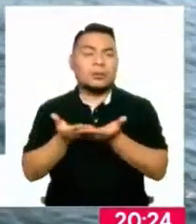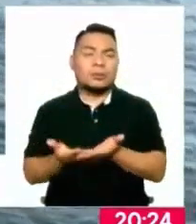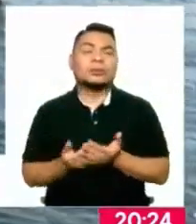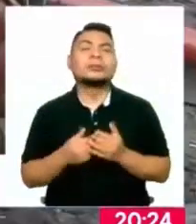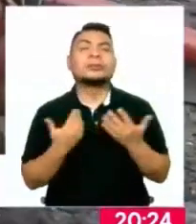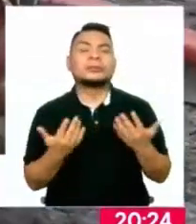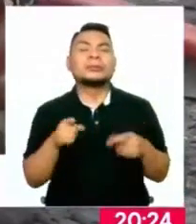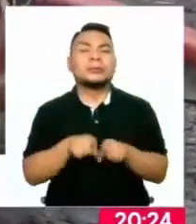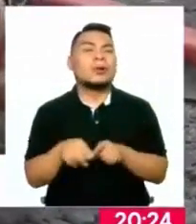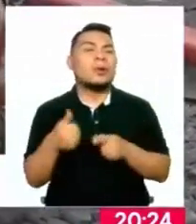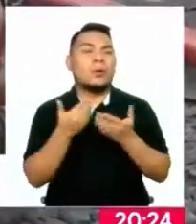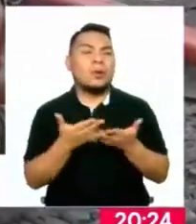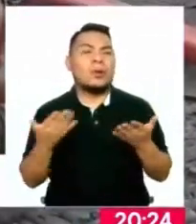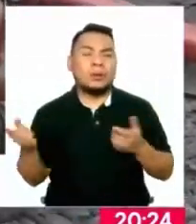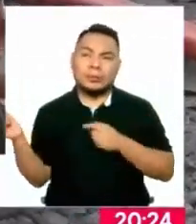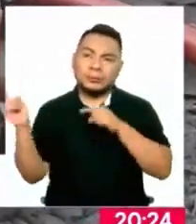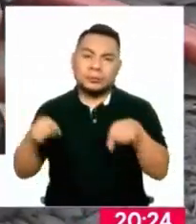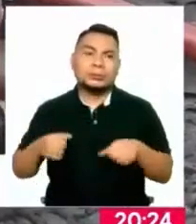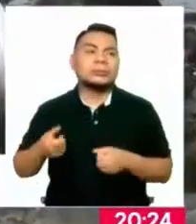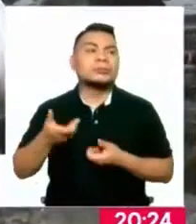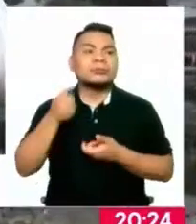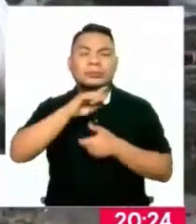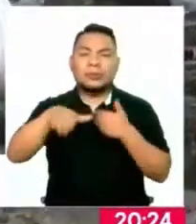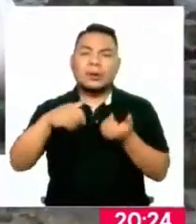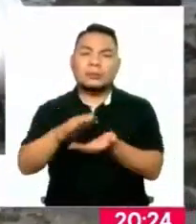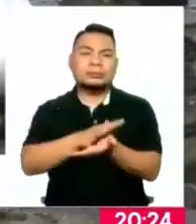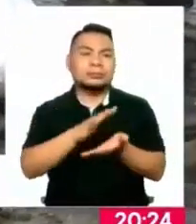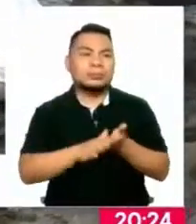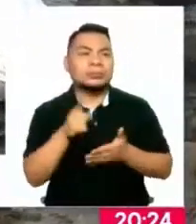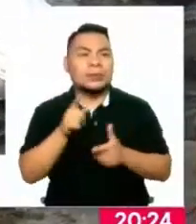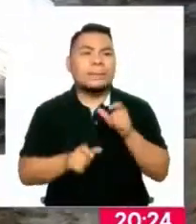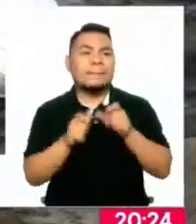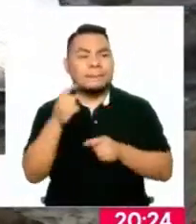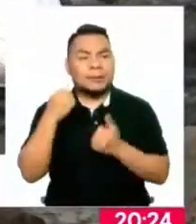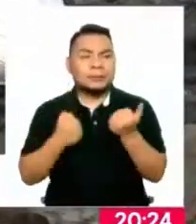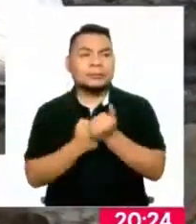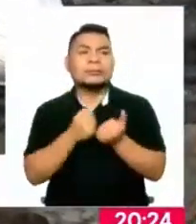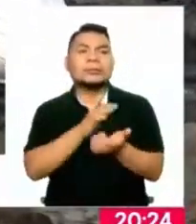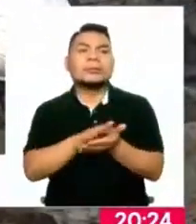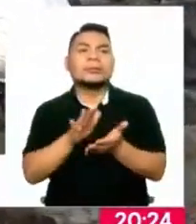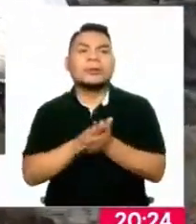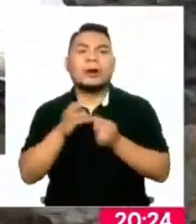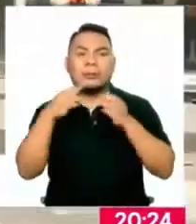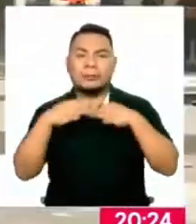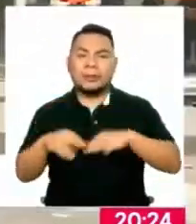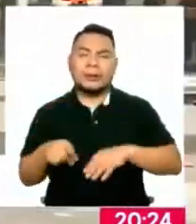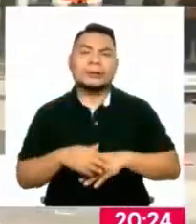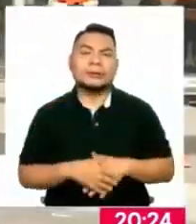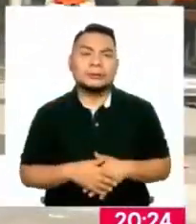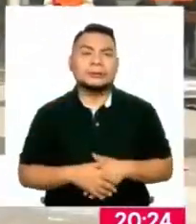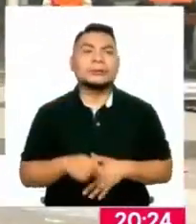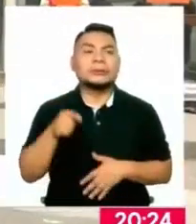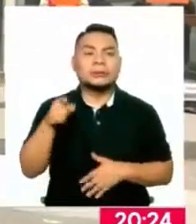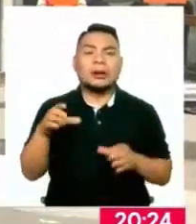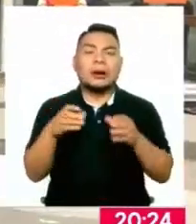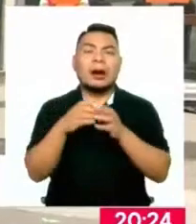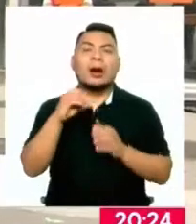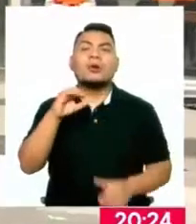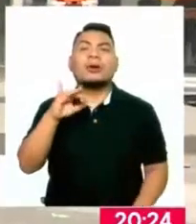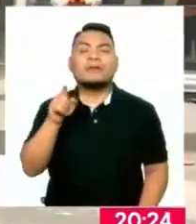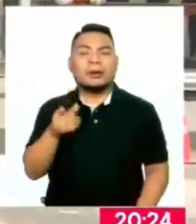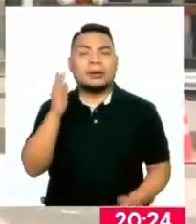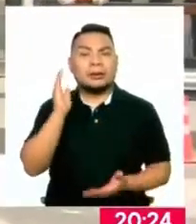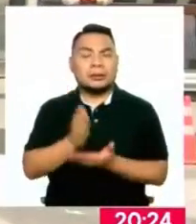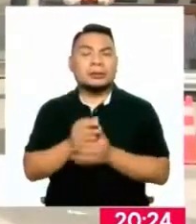9 skimmers y otros equipos se suman a las 2.000 personas que trabajan para contener y recuperar el material oleoso. El OEFA ha impuesto